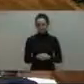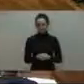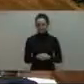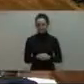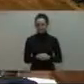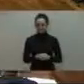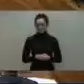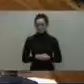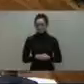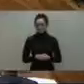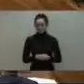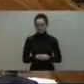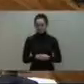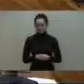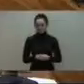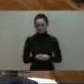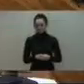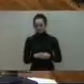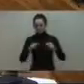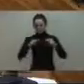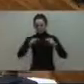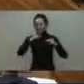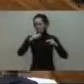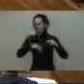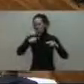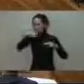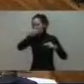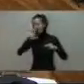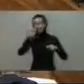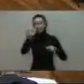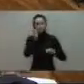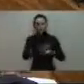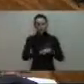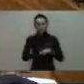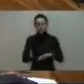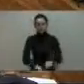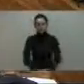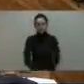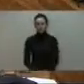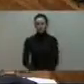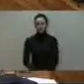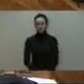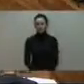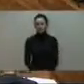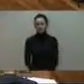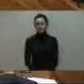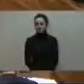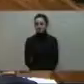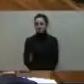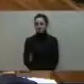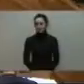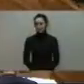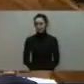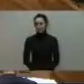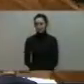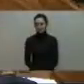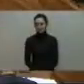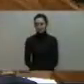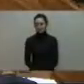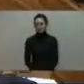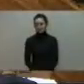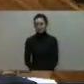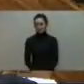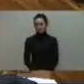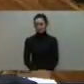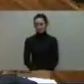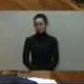...de la exposición. Es perfectamente conocida la postura del Partido Popular de Asturias en este grupo parlamentario. En este sentido, ¿la hemos